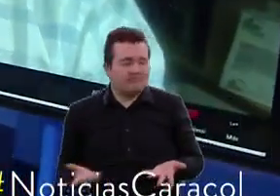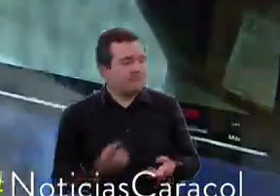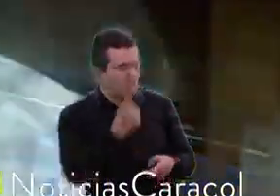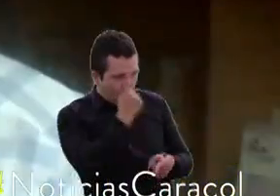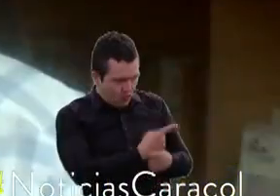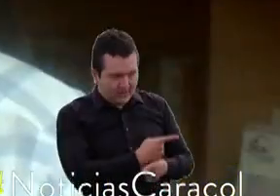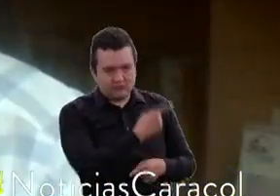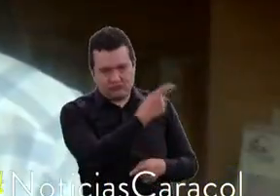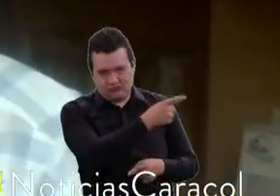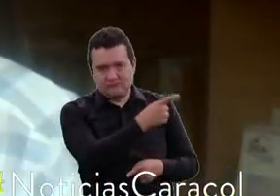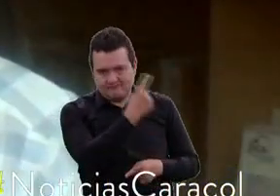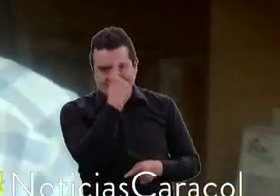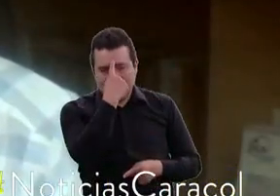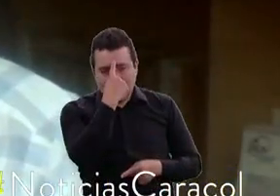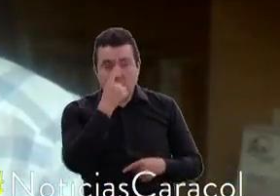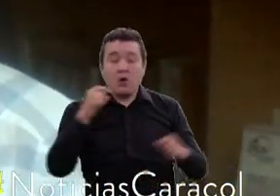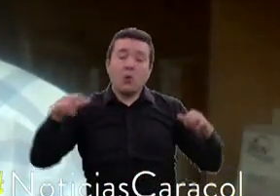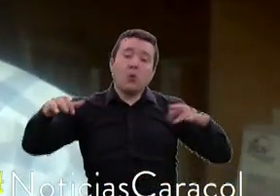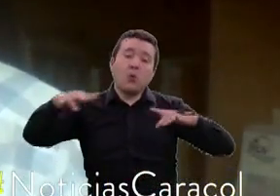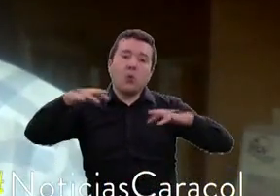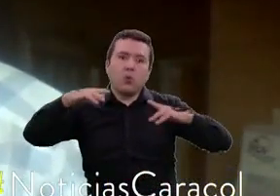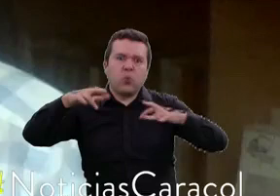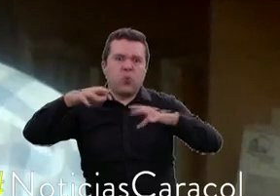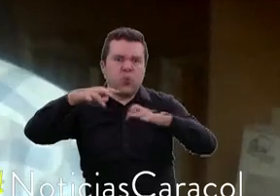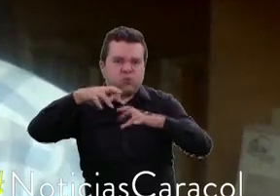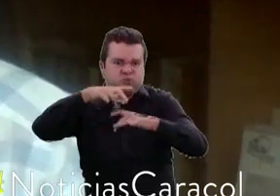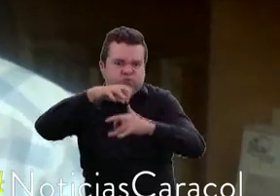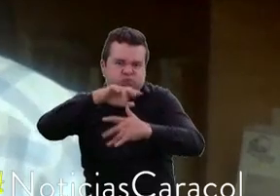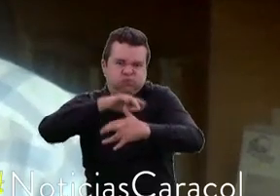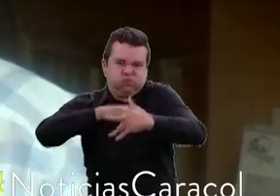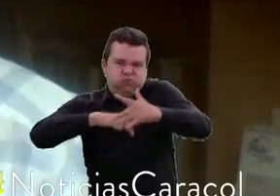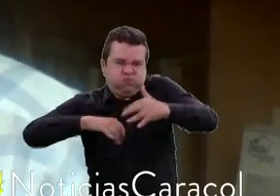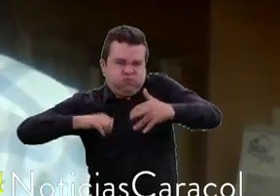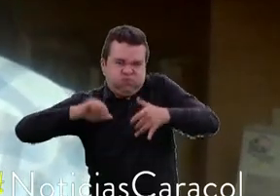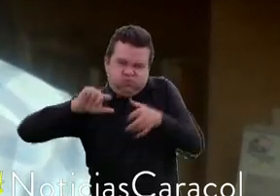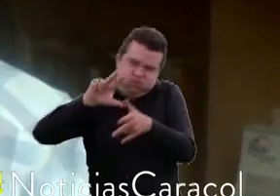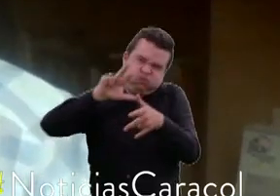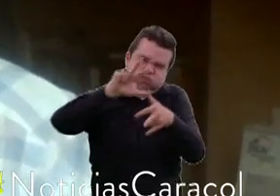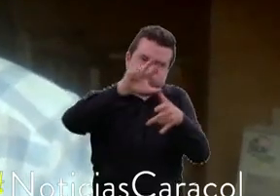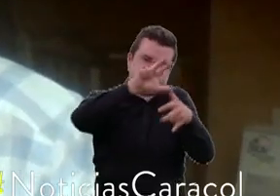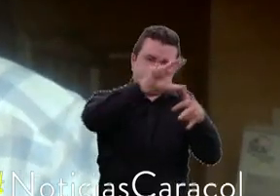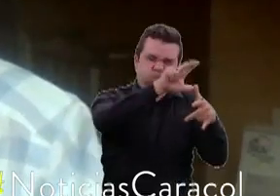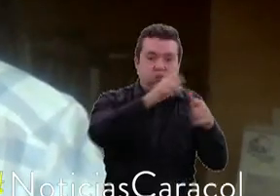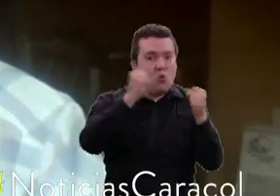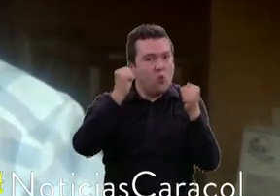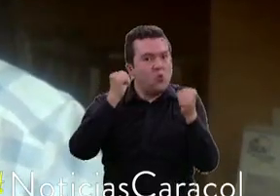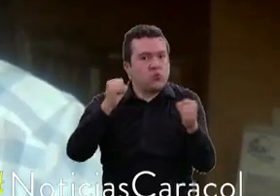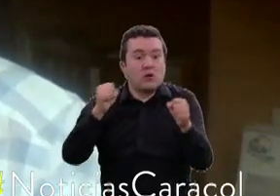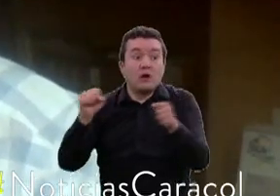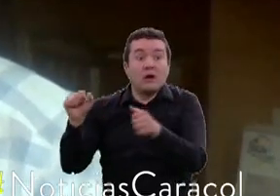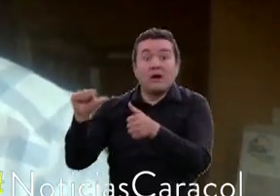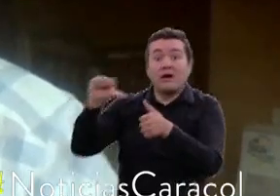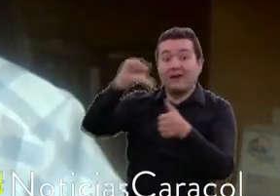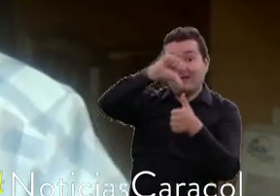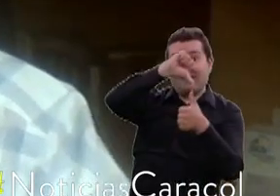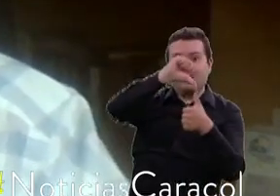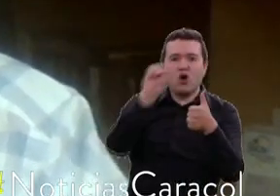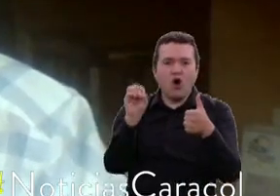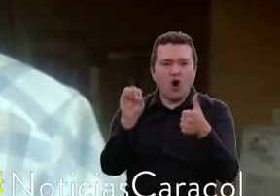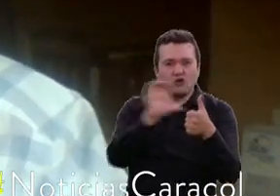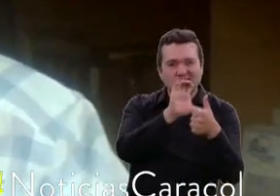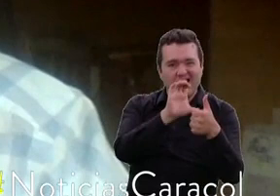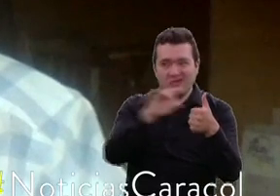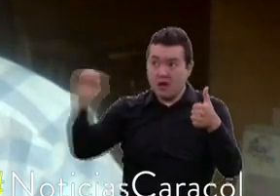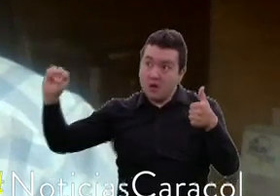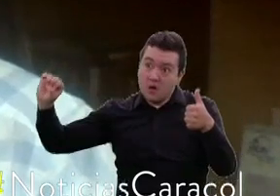es la tendencia, que se fortalezca más como ciclón tropical, que siga yendo hacia el occidente y